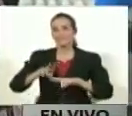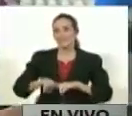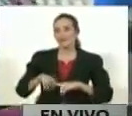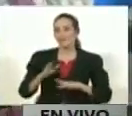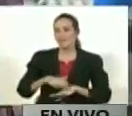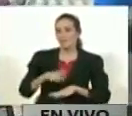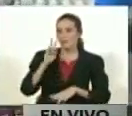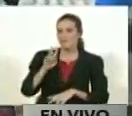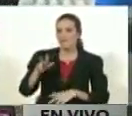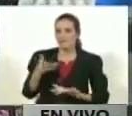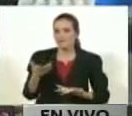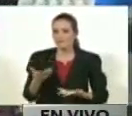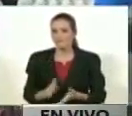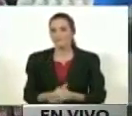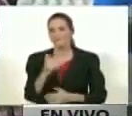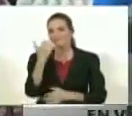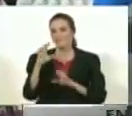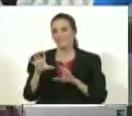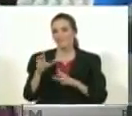presidente. Ah.